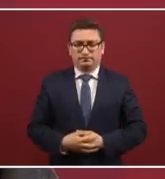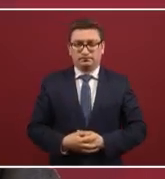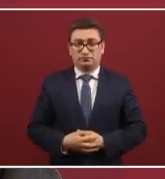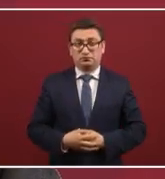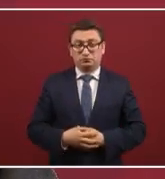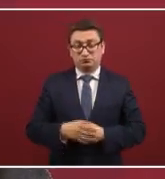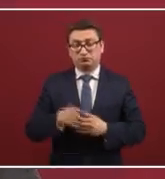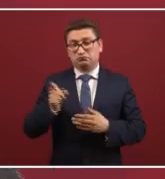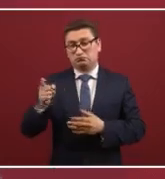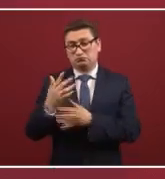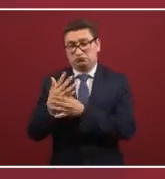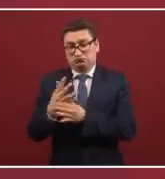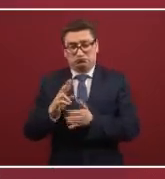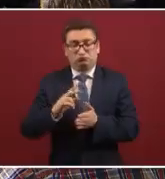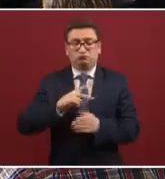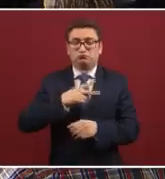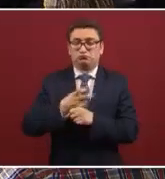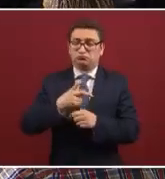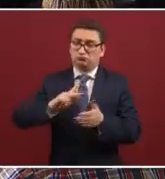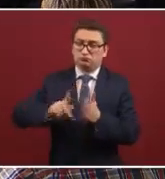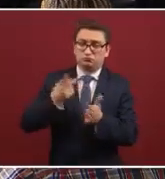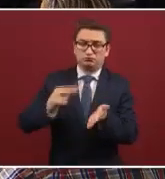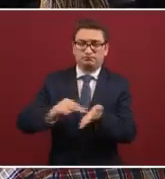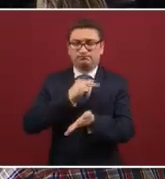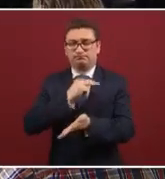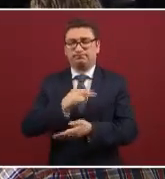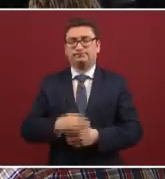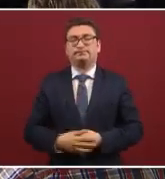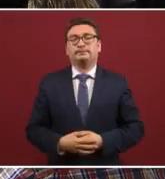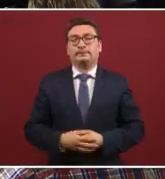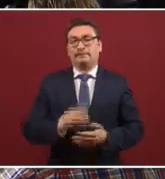ratificación. Muchas gracias.